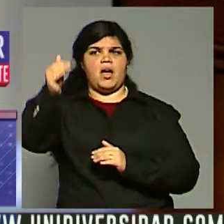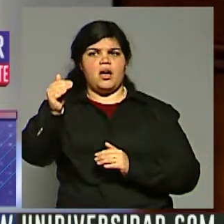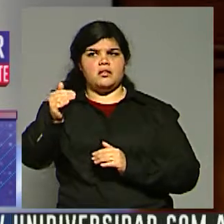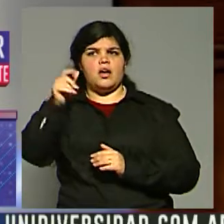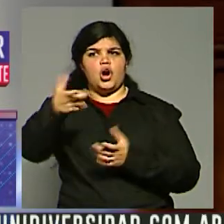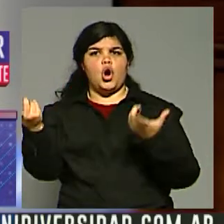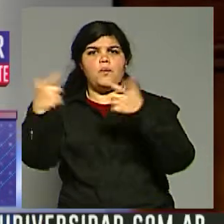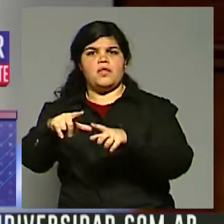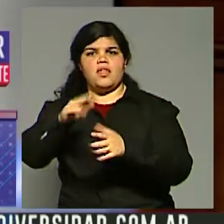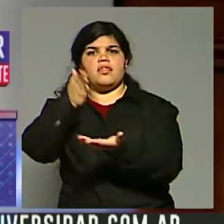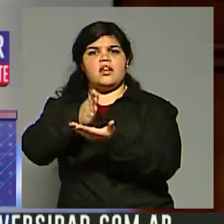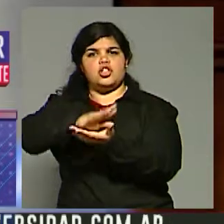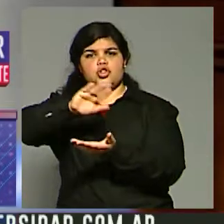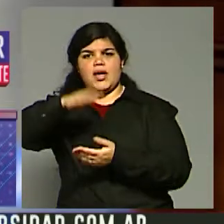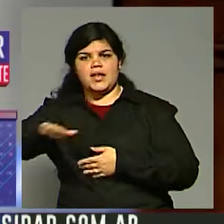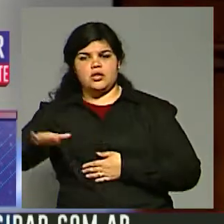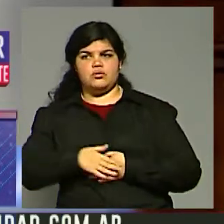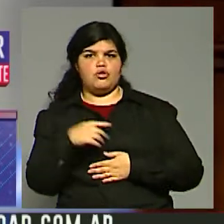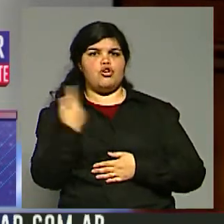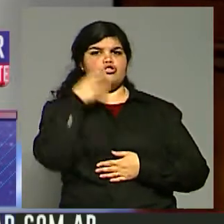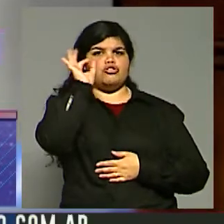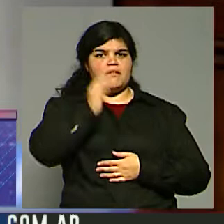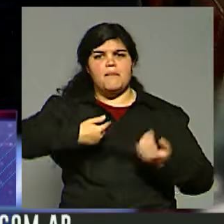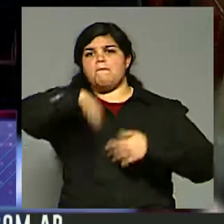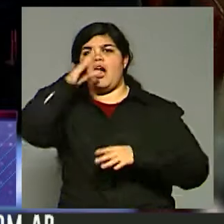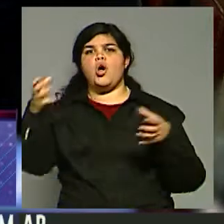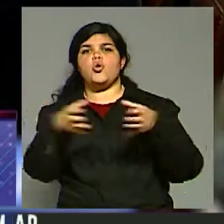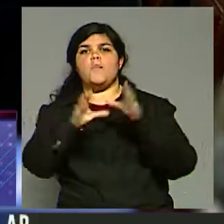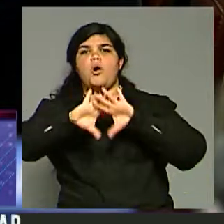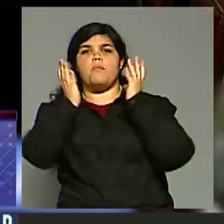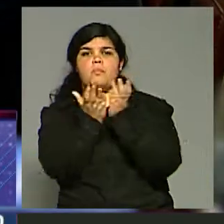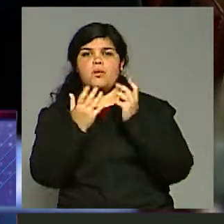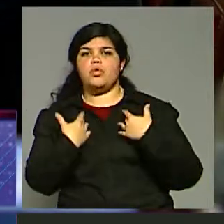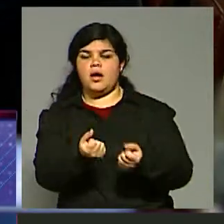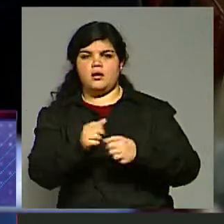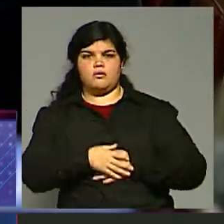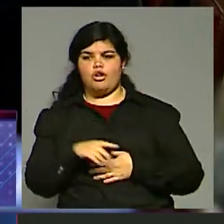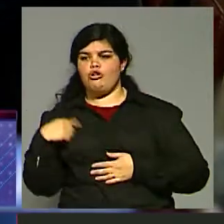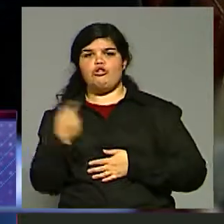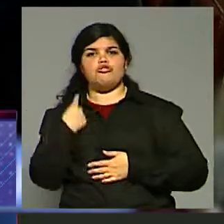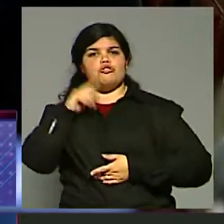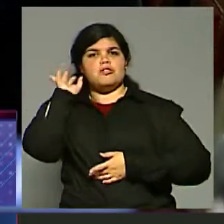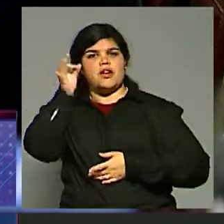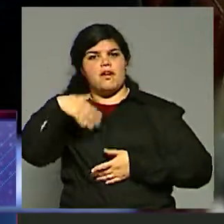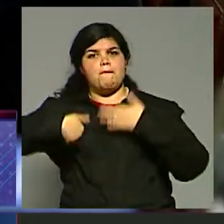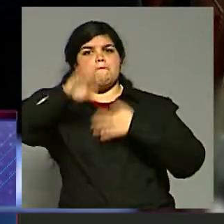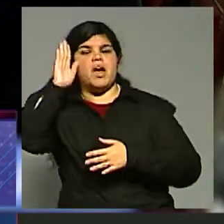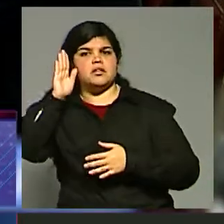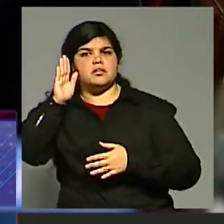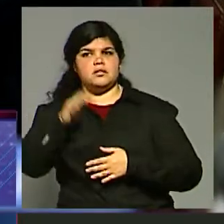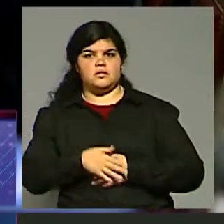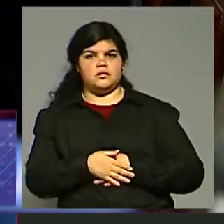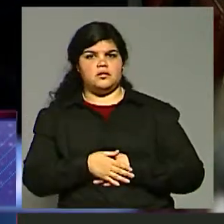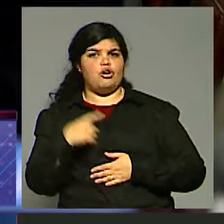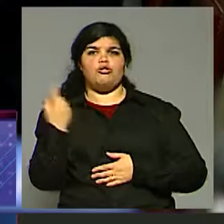Niño, nosotros sabemos más que la Organización Mundial de la Salud, nosotros sabemos más que el Comité de los Derechos Humanos, nosotros